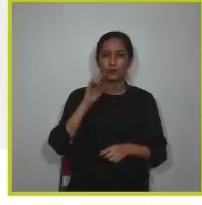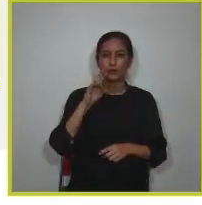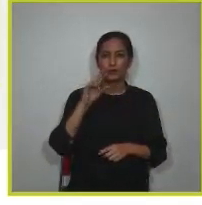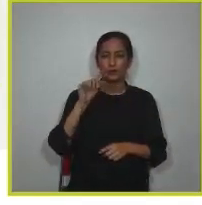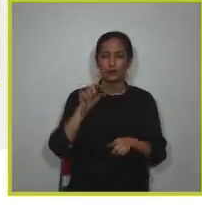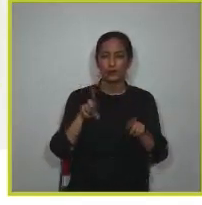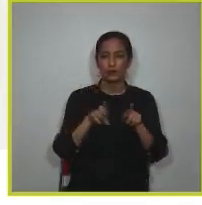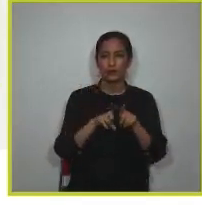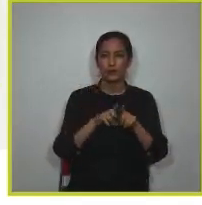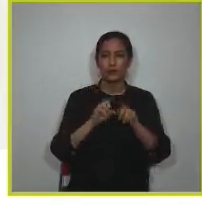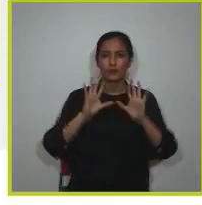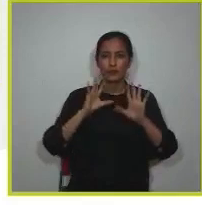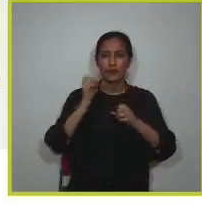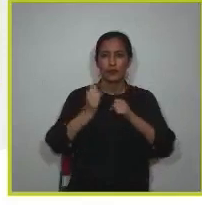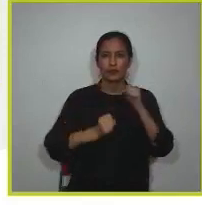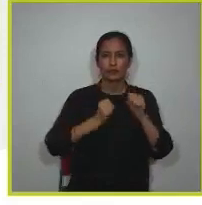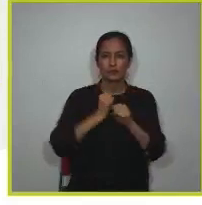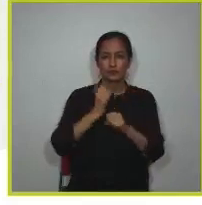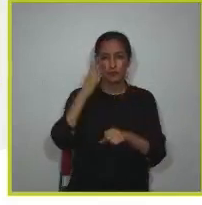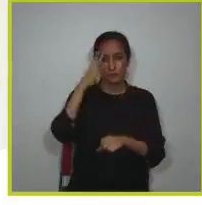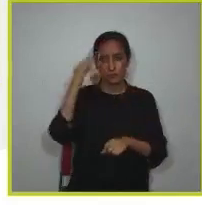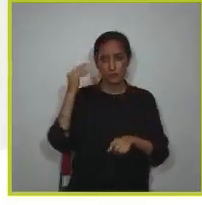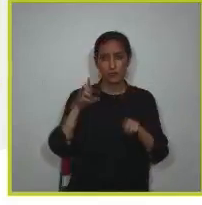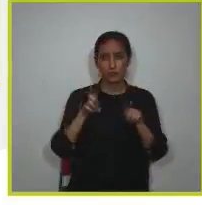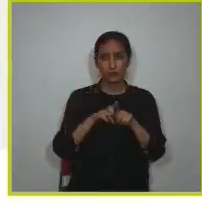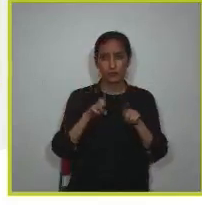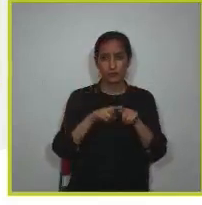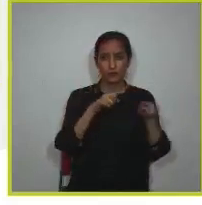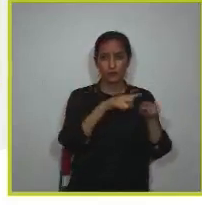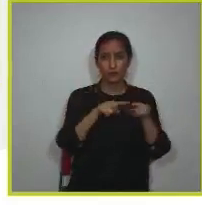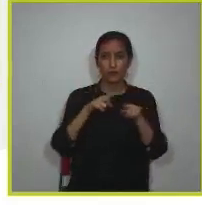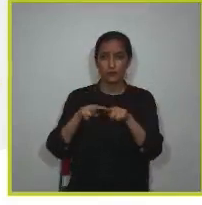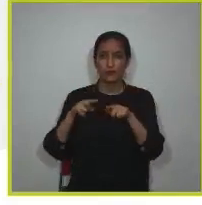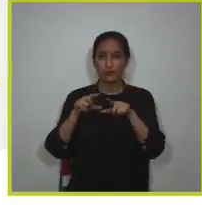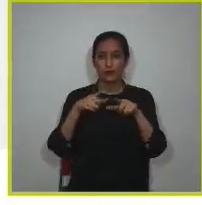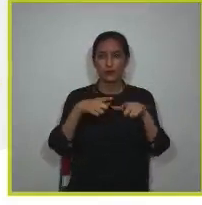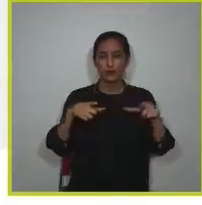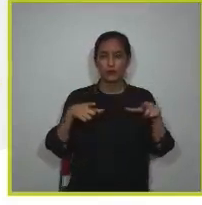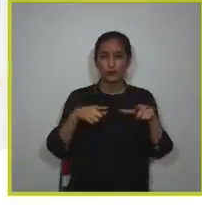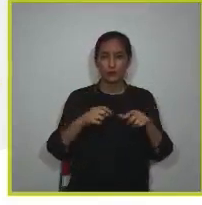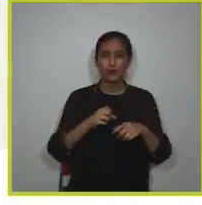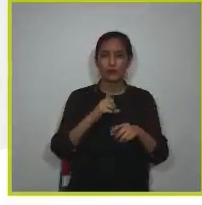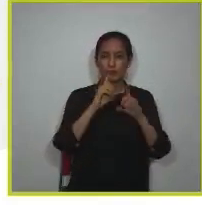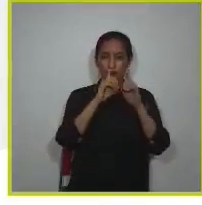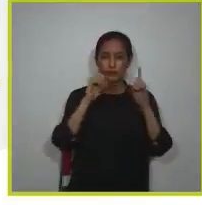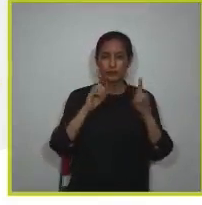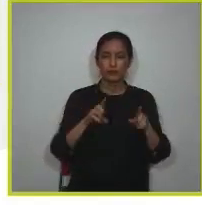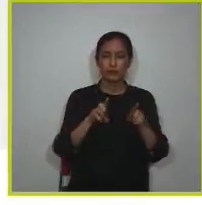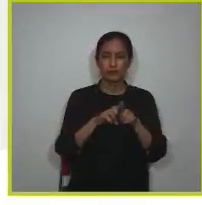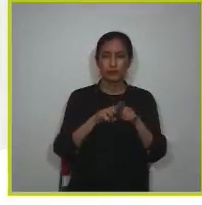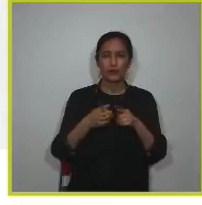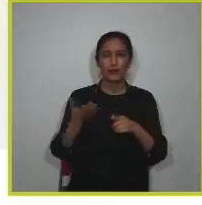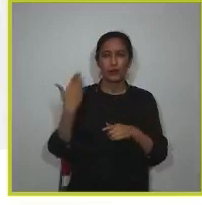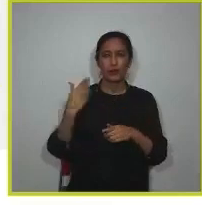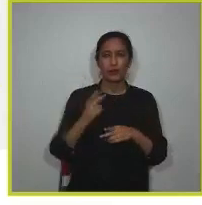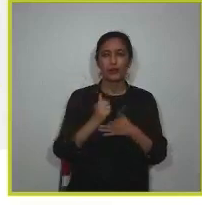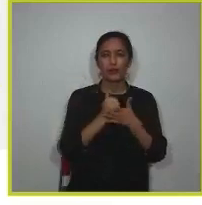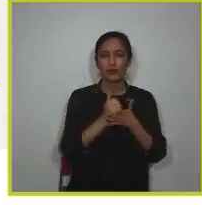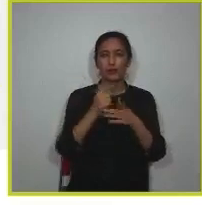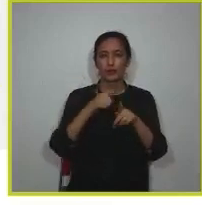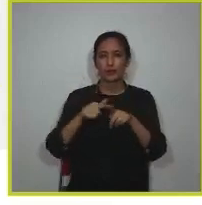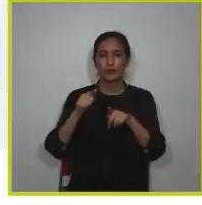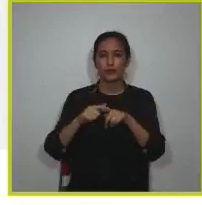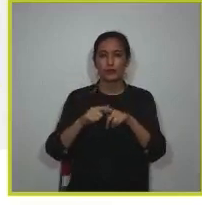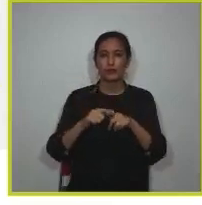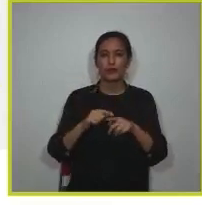cuenta con más de diez años de experiencia en el sector público en materia de derecho constitucional y ambiental habiendo prestado servicios en el tribunal